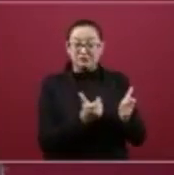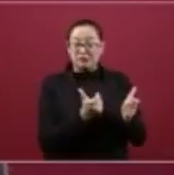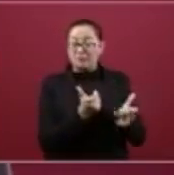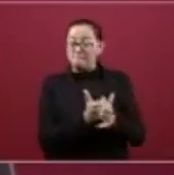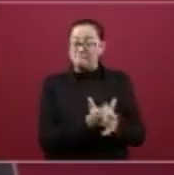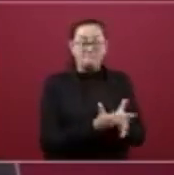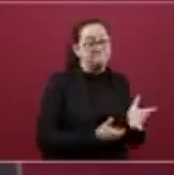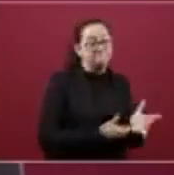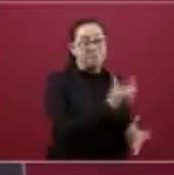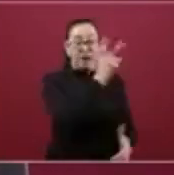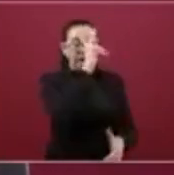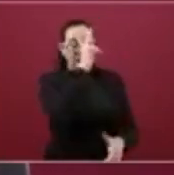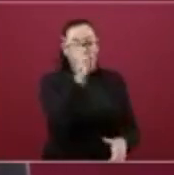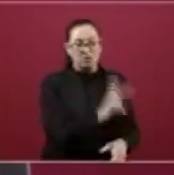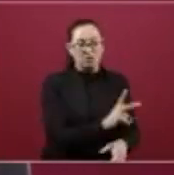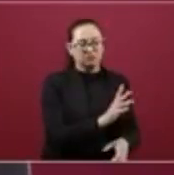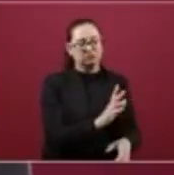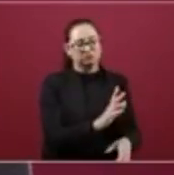muy elevados.